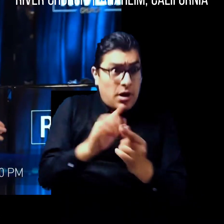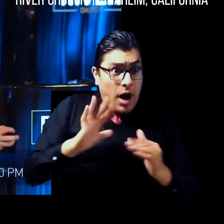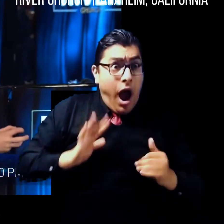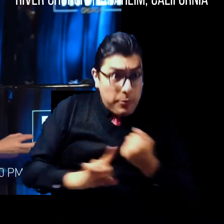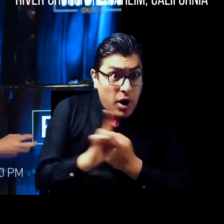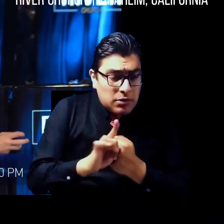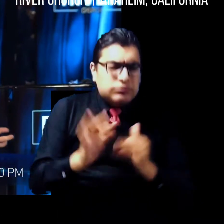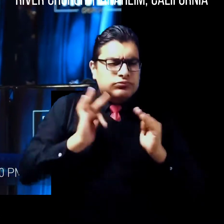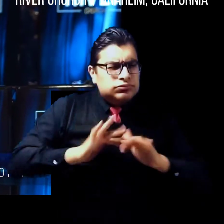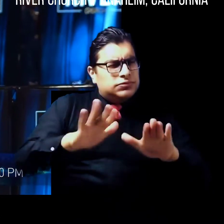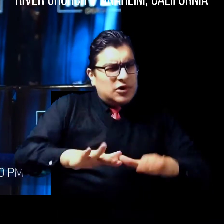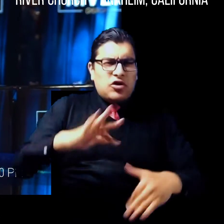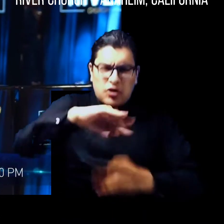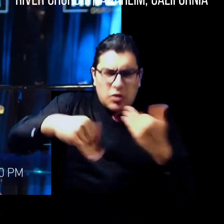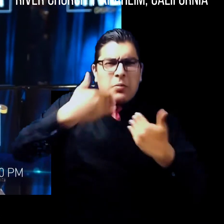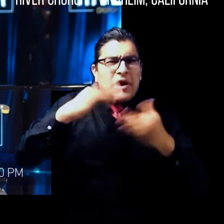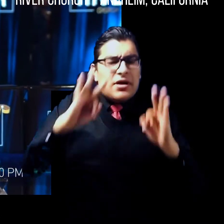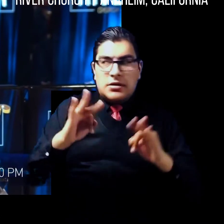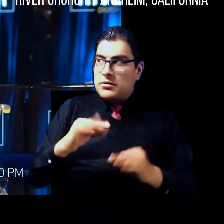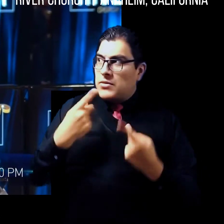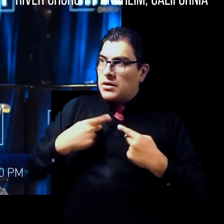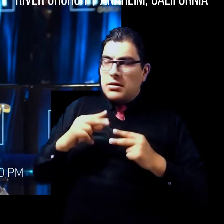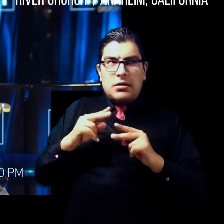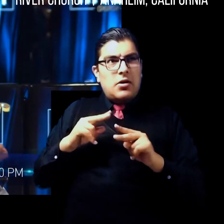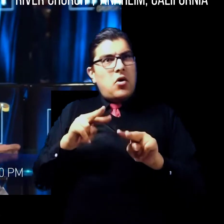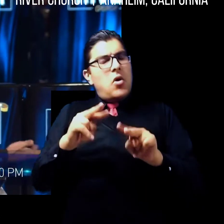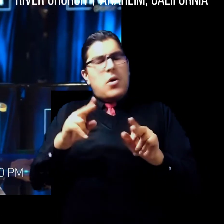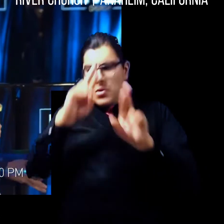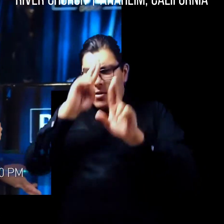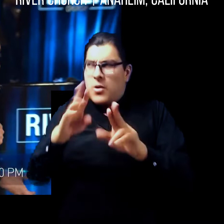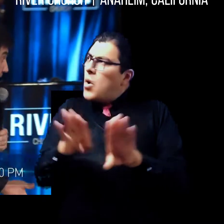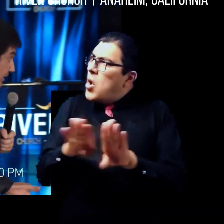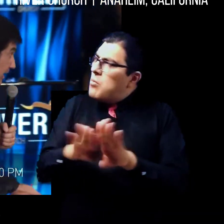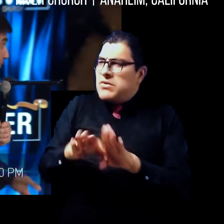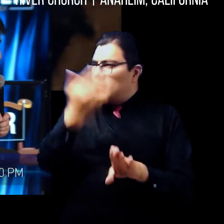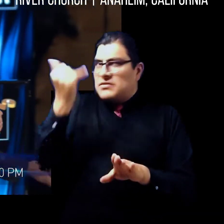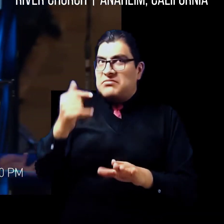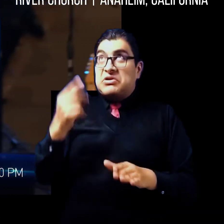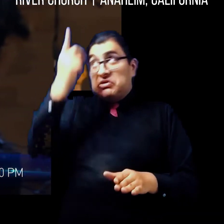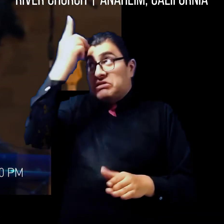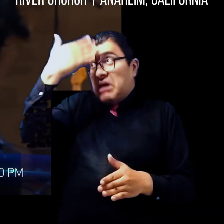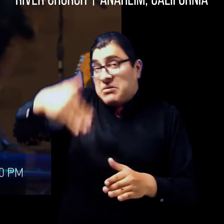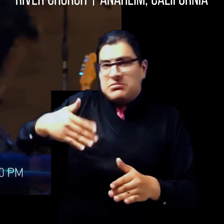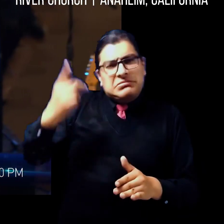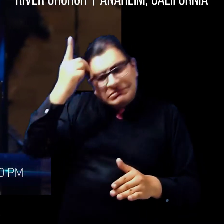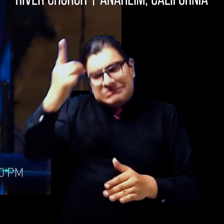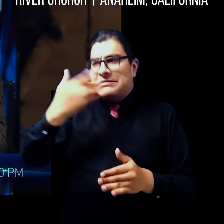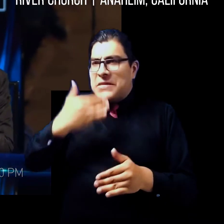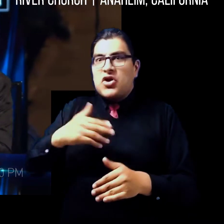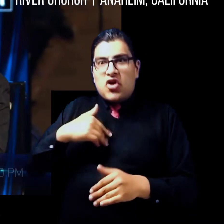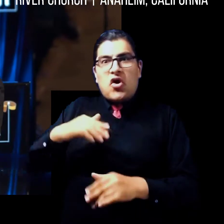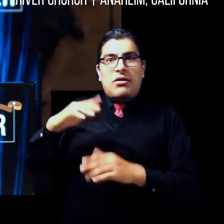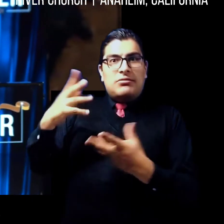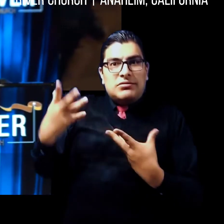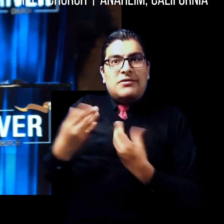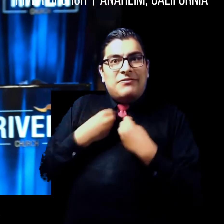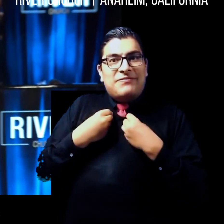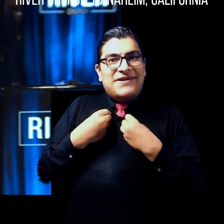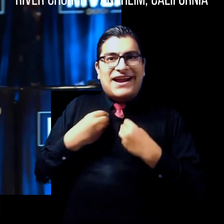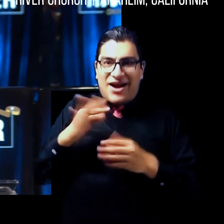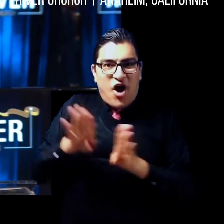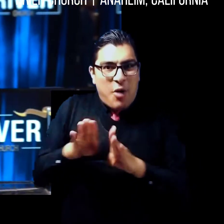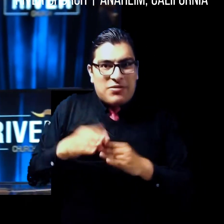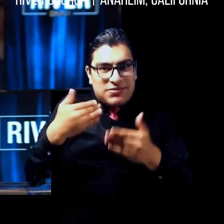estar bien. Eso hace que la gente te respete más. Diga, no sé cómo se la va a arreglar, pero vamos a salir. El inconverso